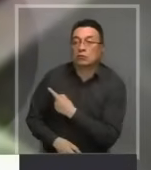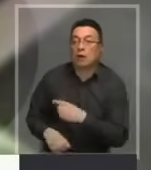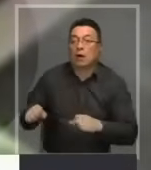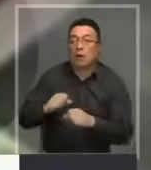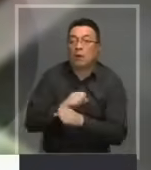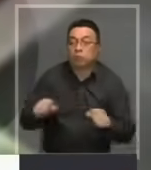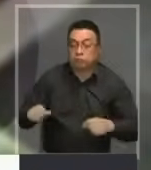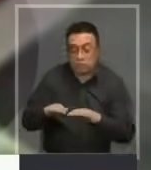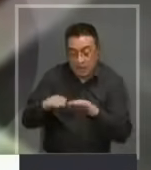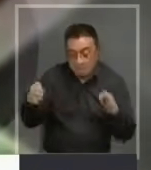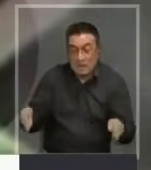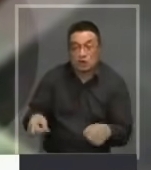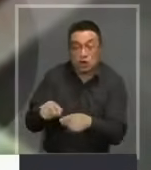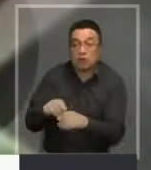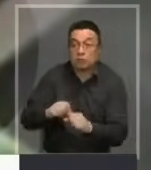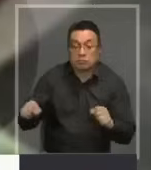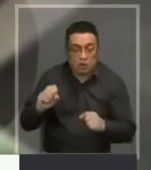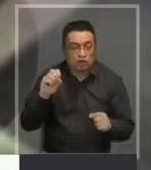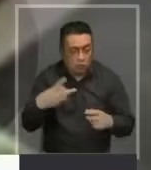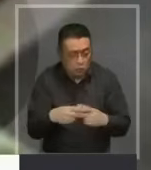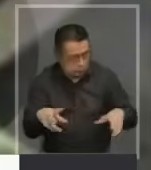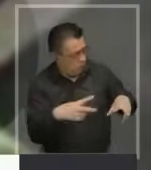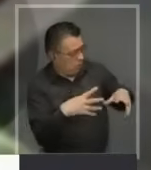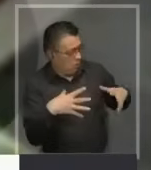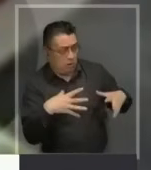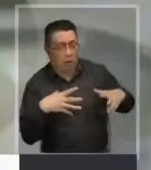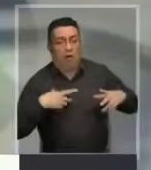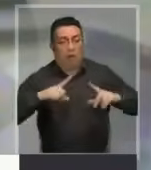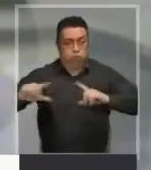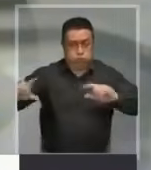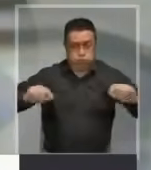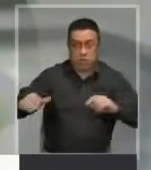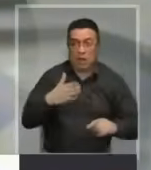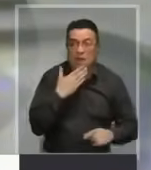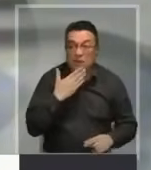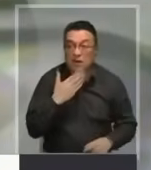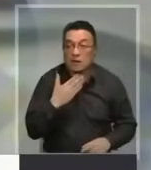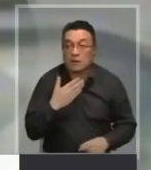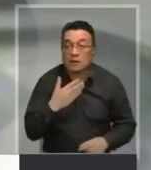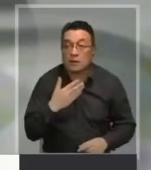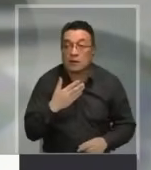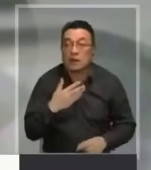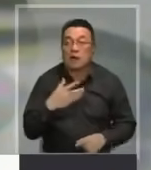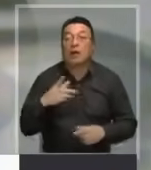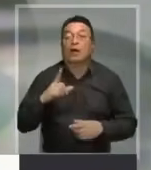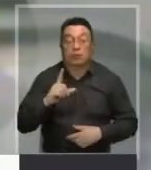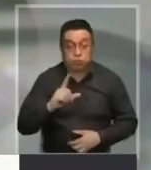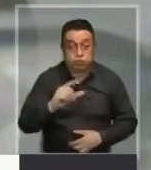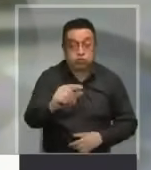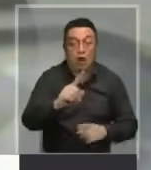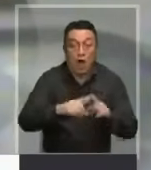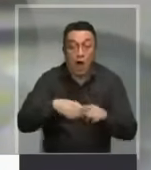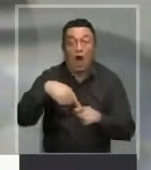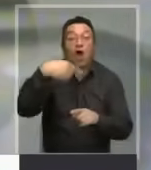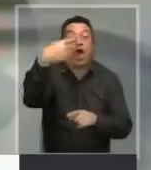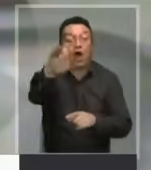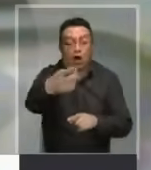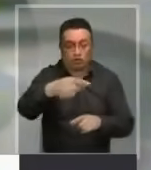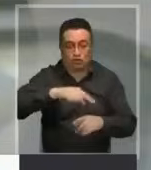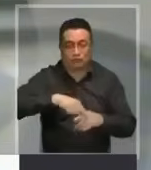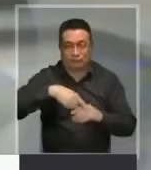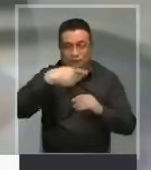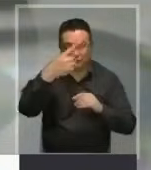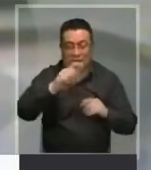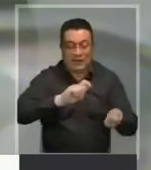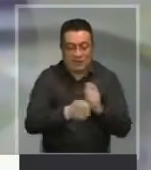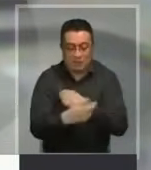al mesón de atención a clientes también se alejan de ahí. Se movió al otro lado de la ciudad. En el trayecto cambió